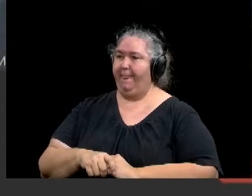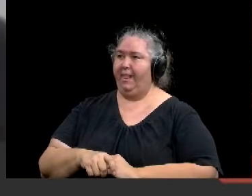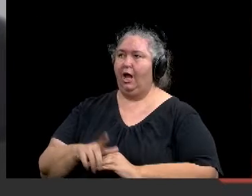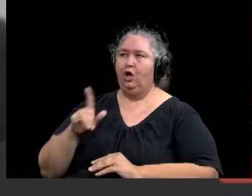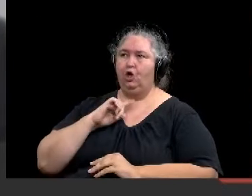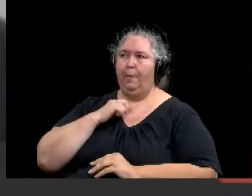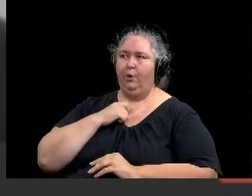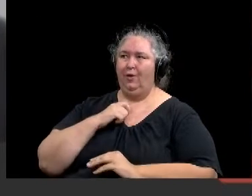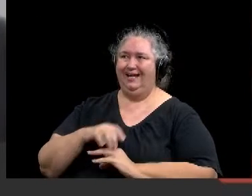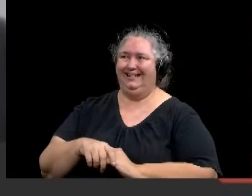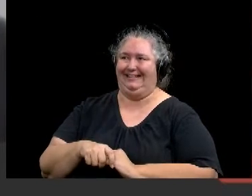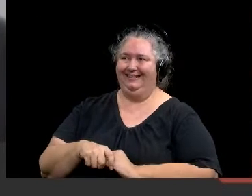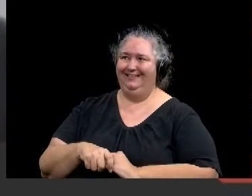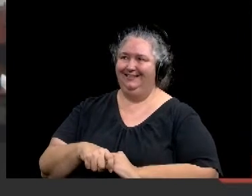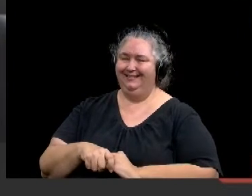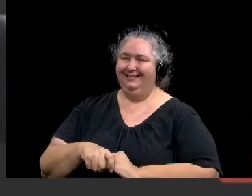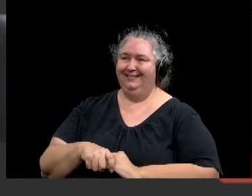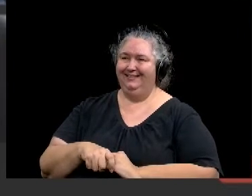español